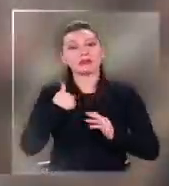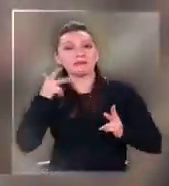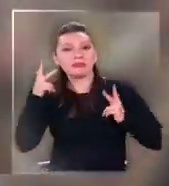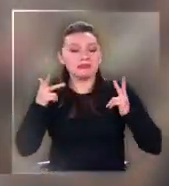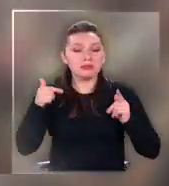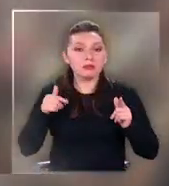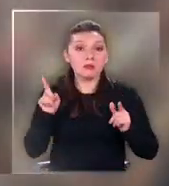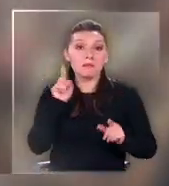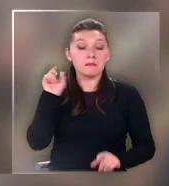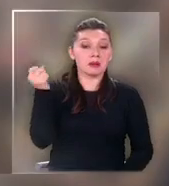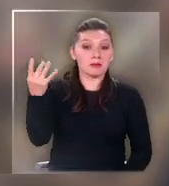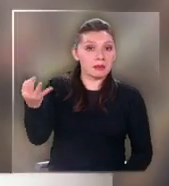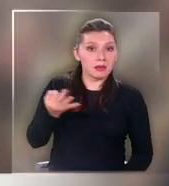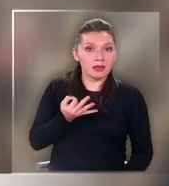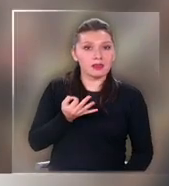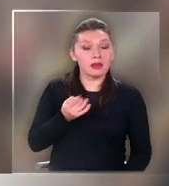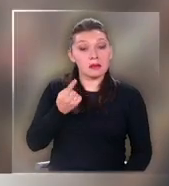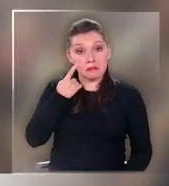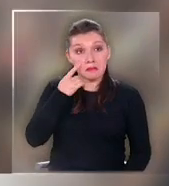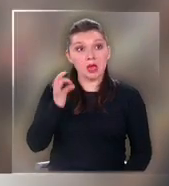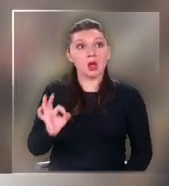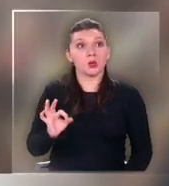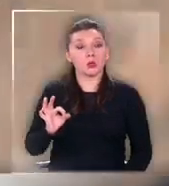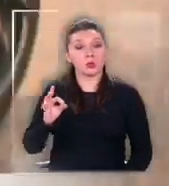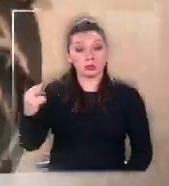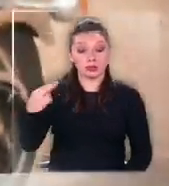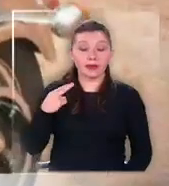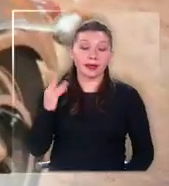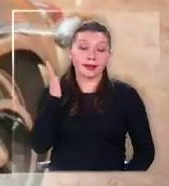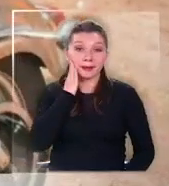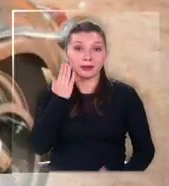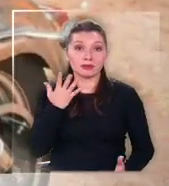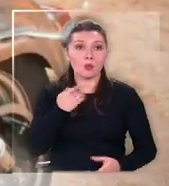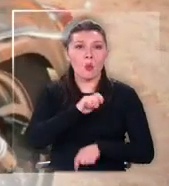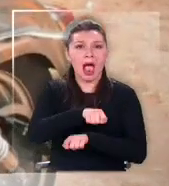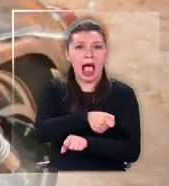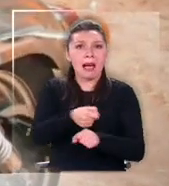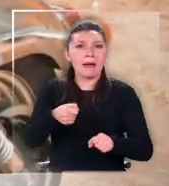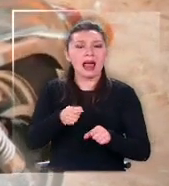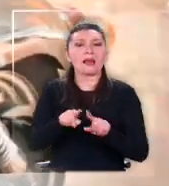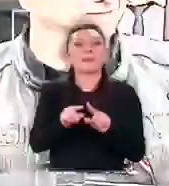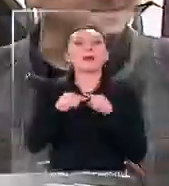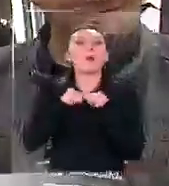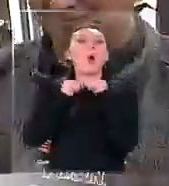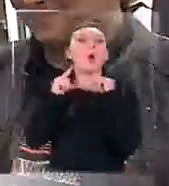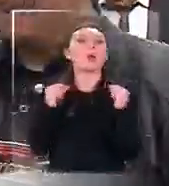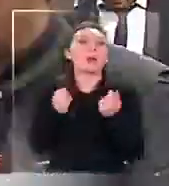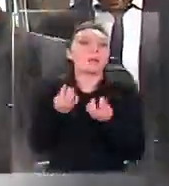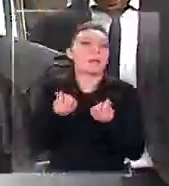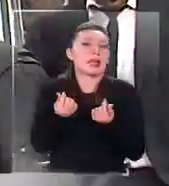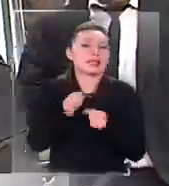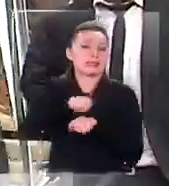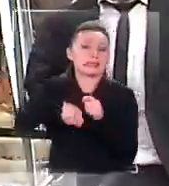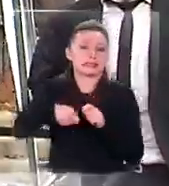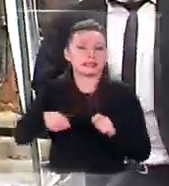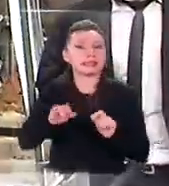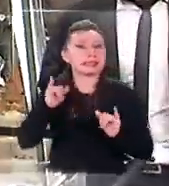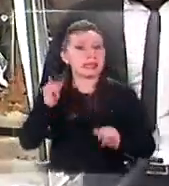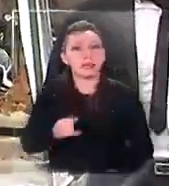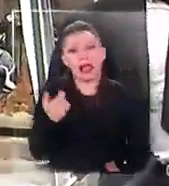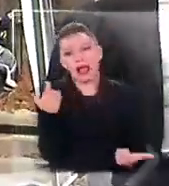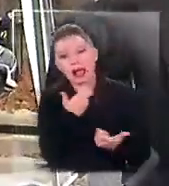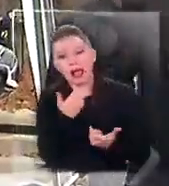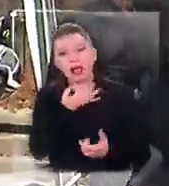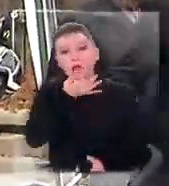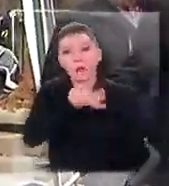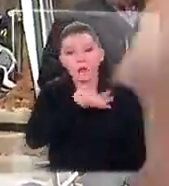primero que me dijo, mira cómo me pilla, compadre, me dijo, estoy más amarrado que un humita. Siempre tenía el chiste a flor de labio,